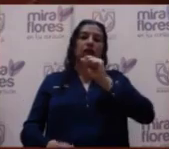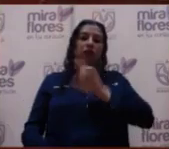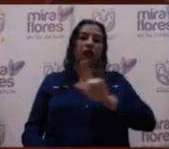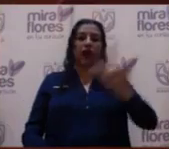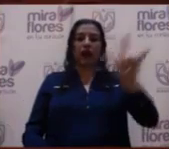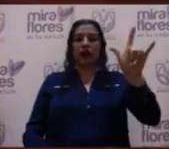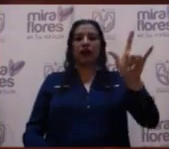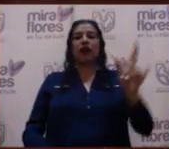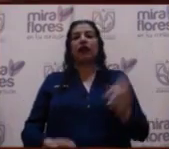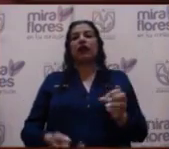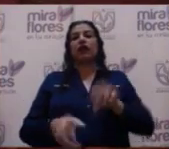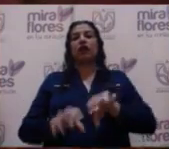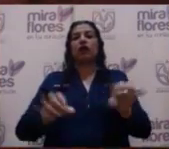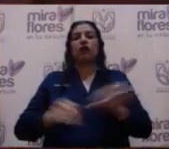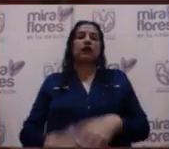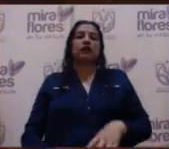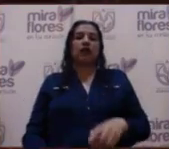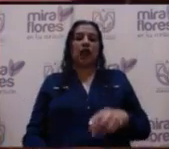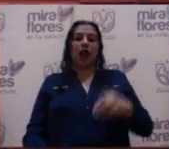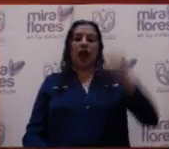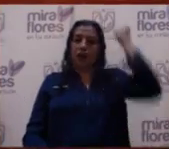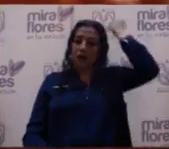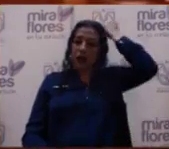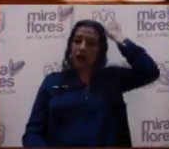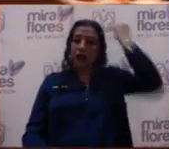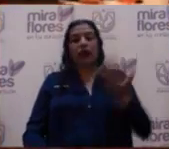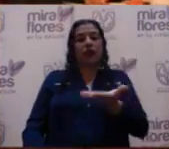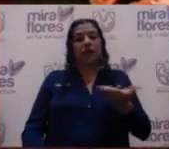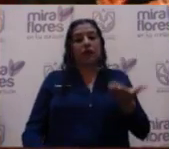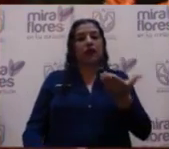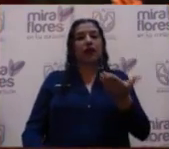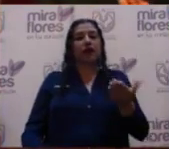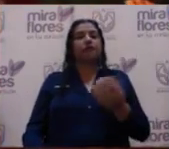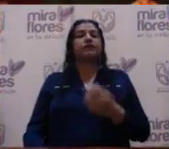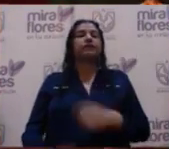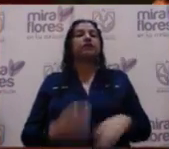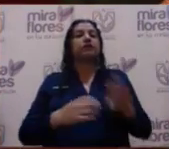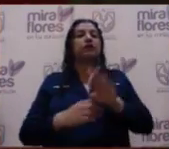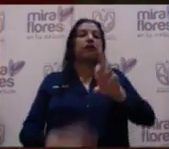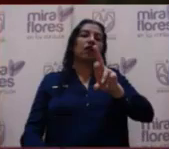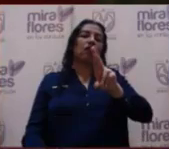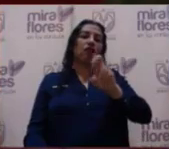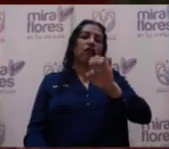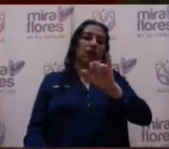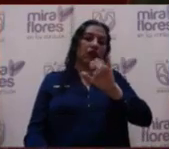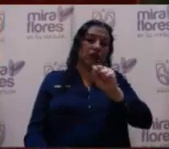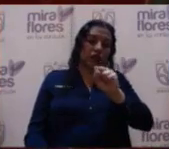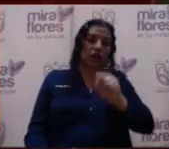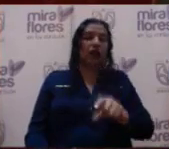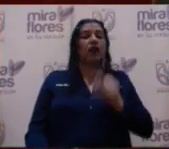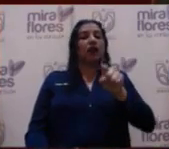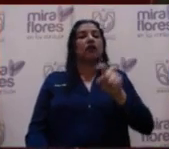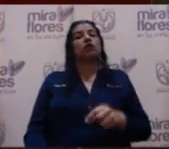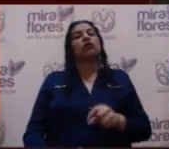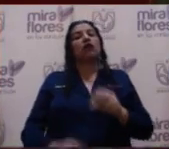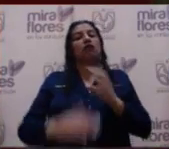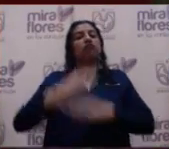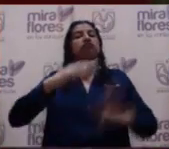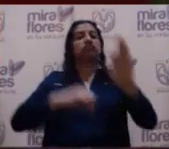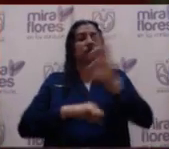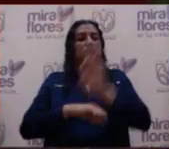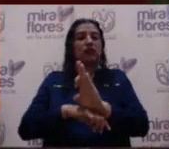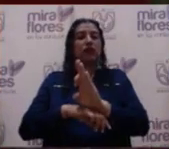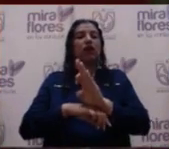realizado a Alemania, invitado por la Fundación Friedrich Naumann, que es una fundación